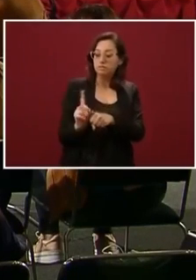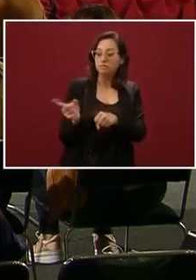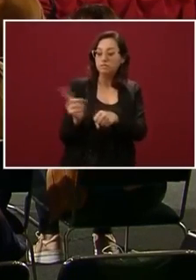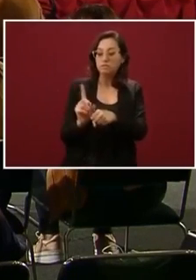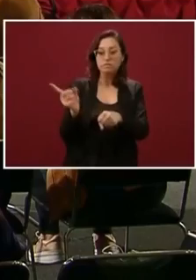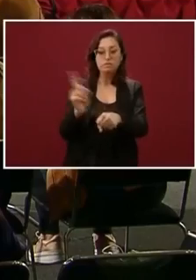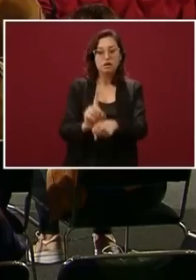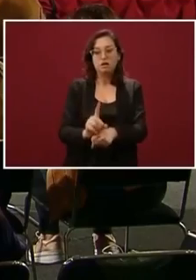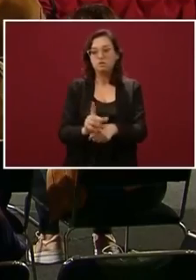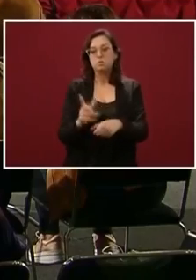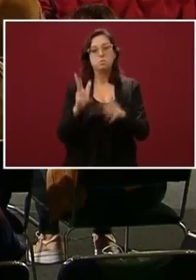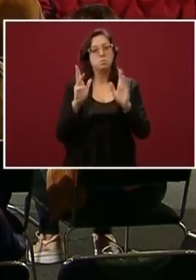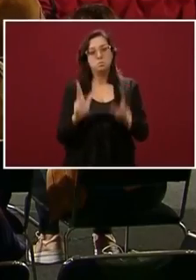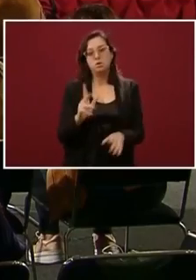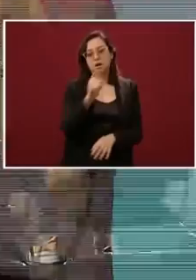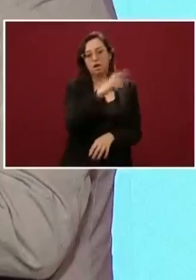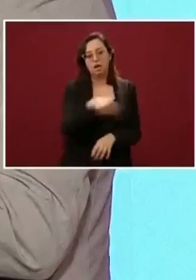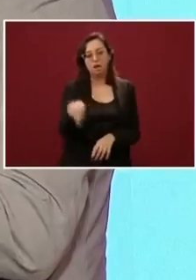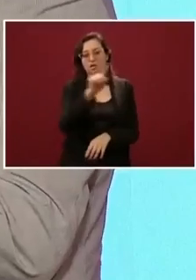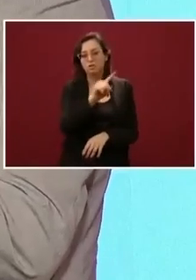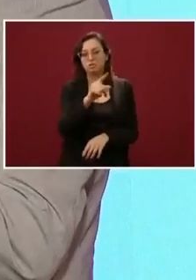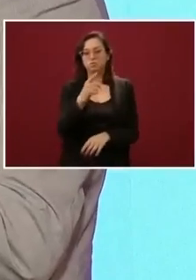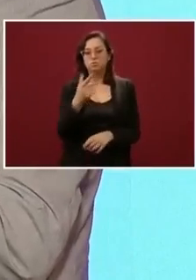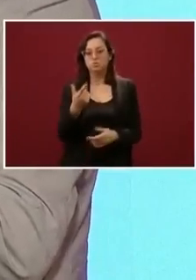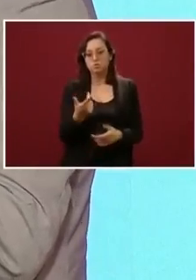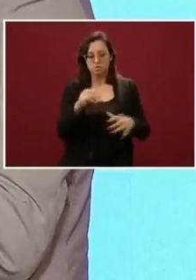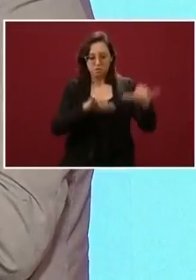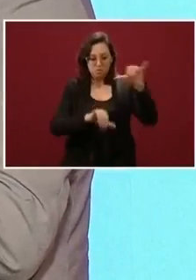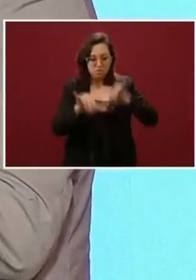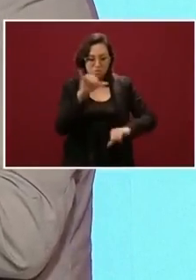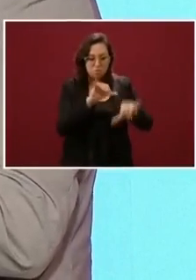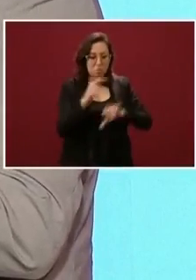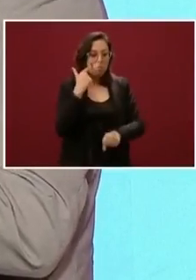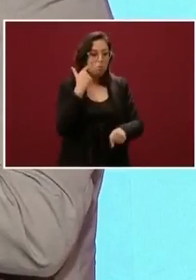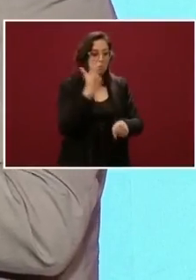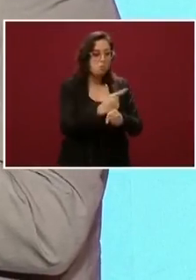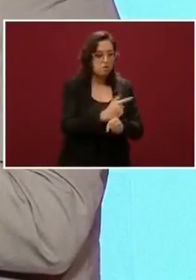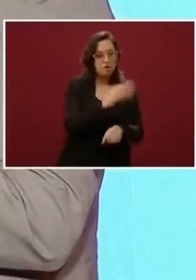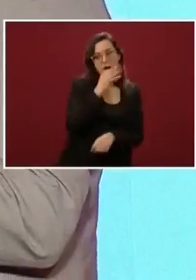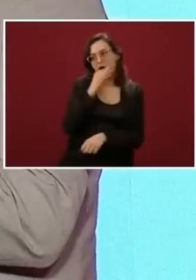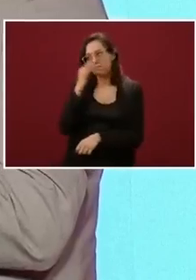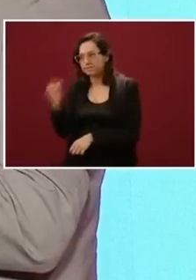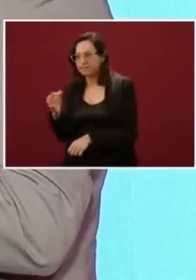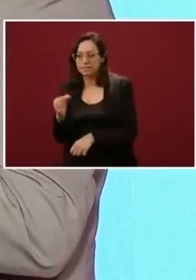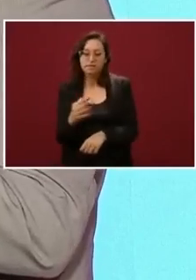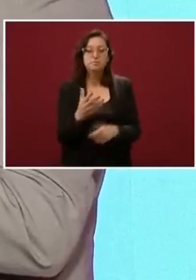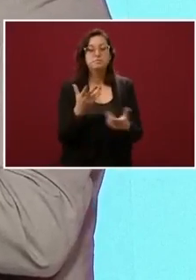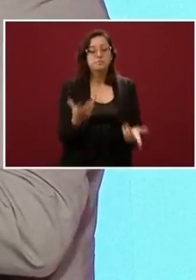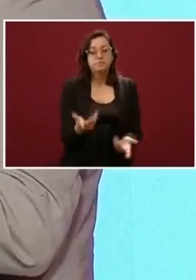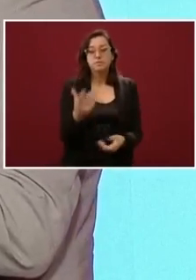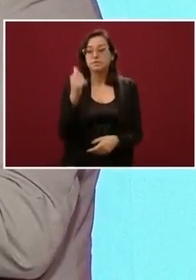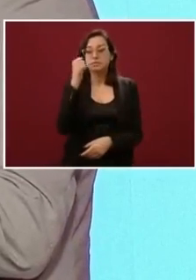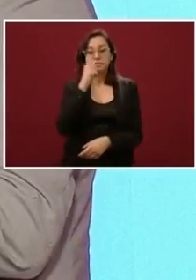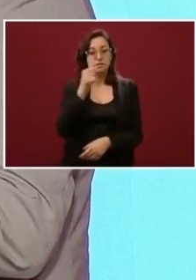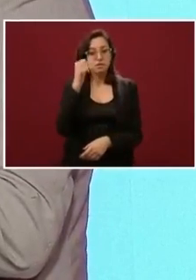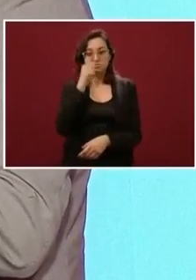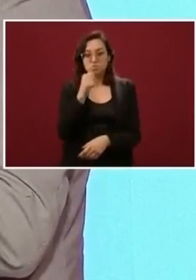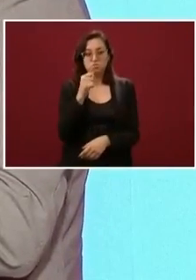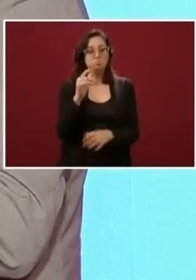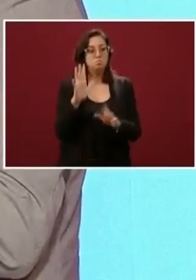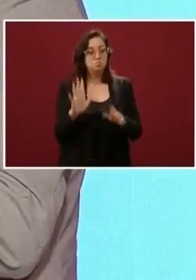cualquier momento, dado que ellos lo tienen inmediatamente de sus laboratorios estatales de salud pública. Siempre se les comunicó que ellos,